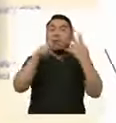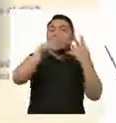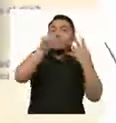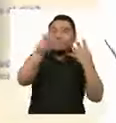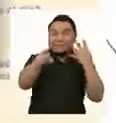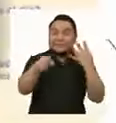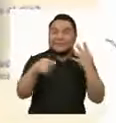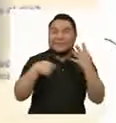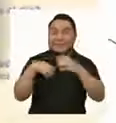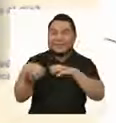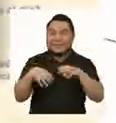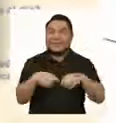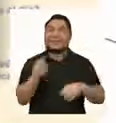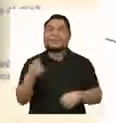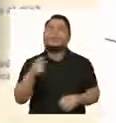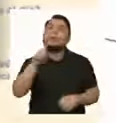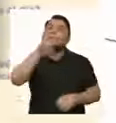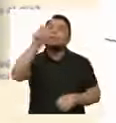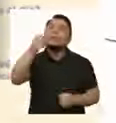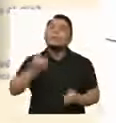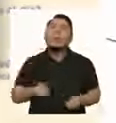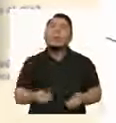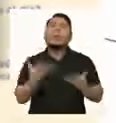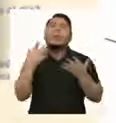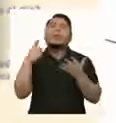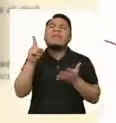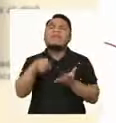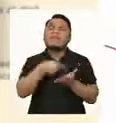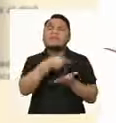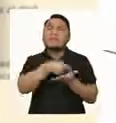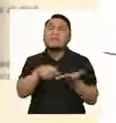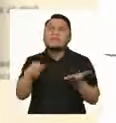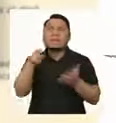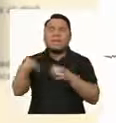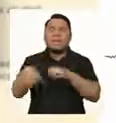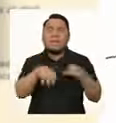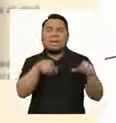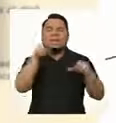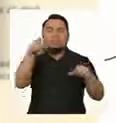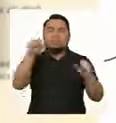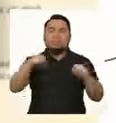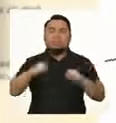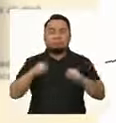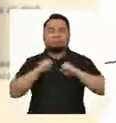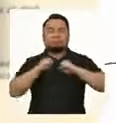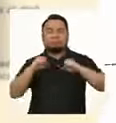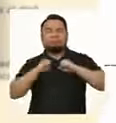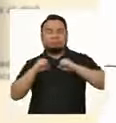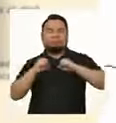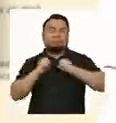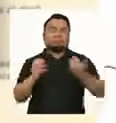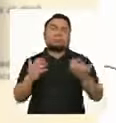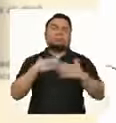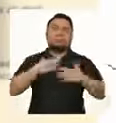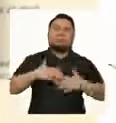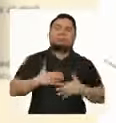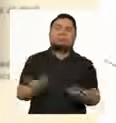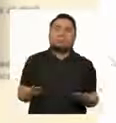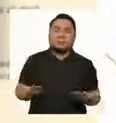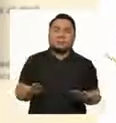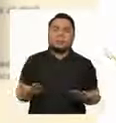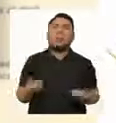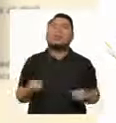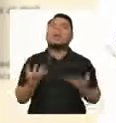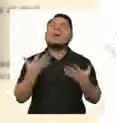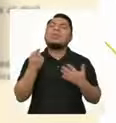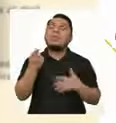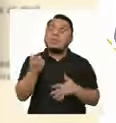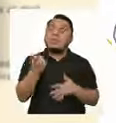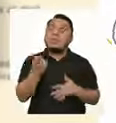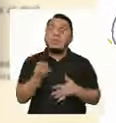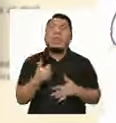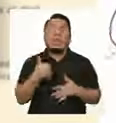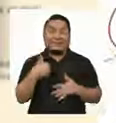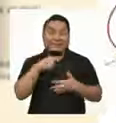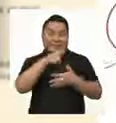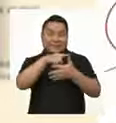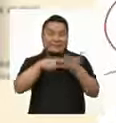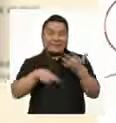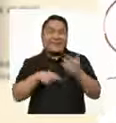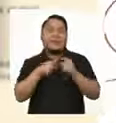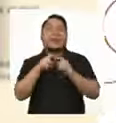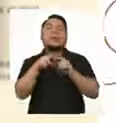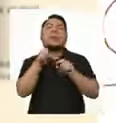¿cuántas veces a la semana dedicas para realizar una actividad física? En esta oportunidad tendremos varias